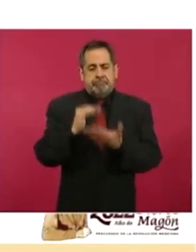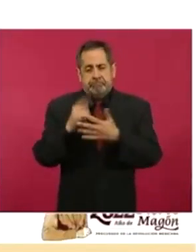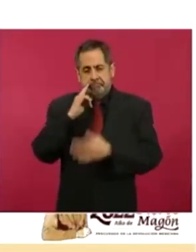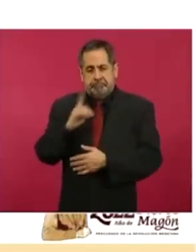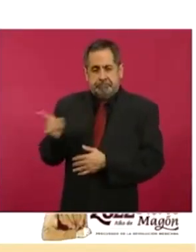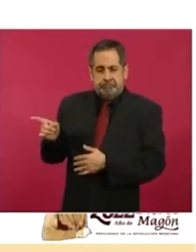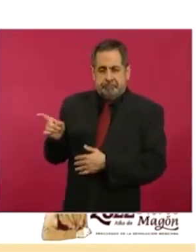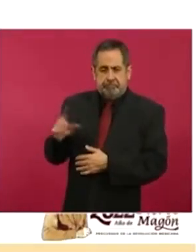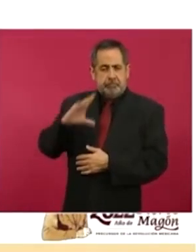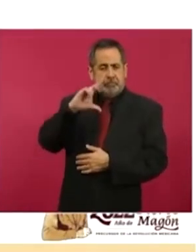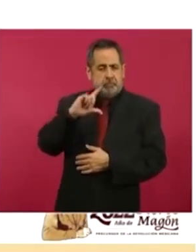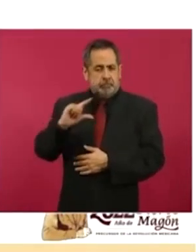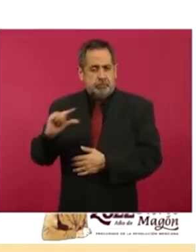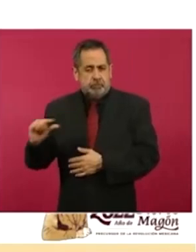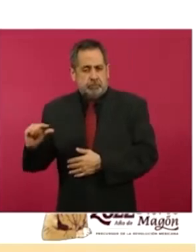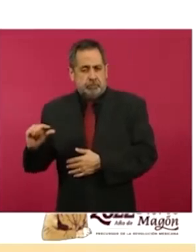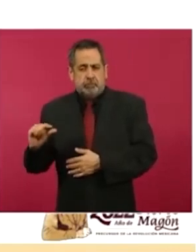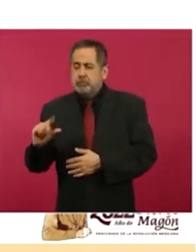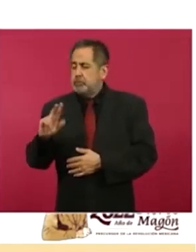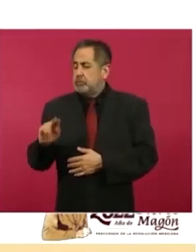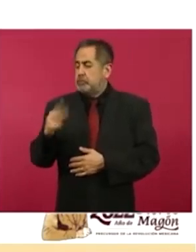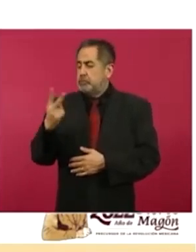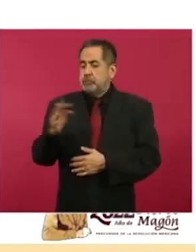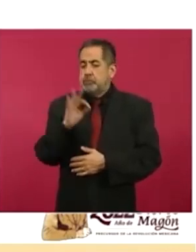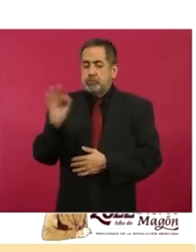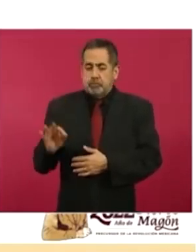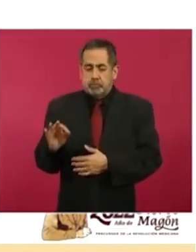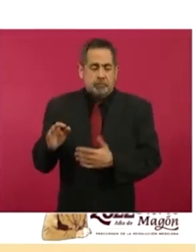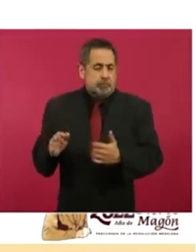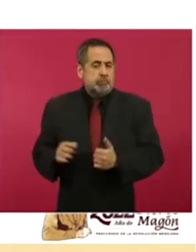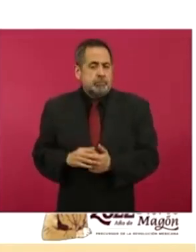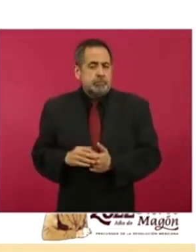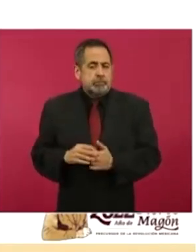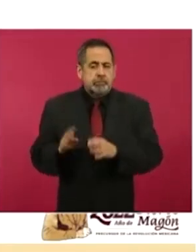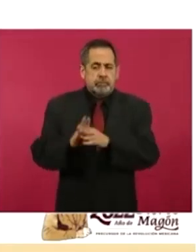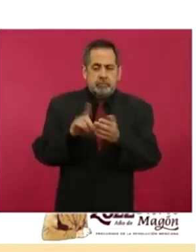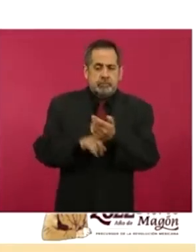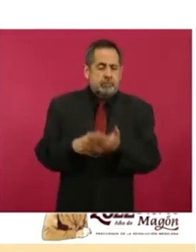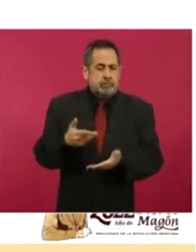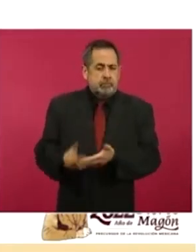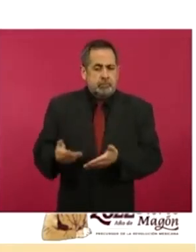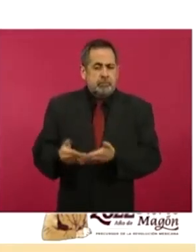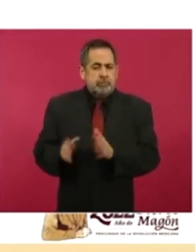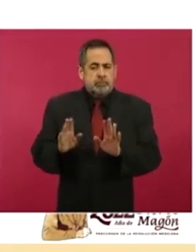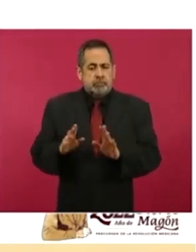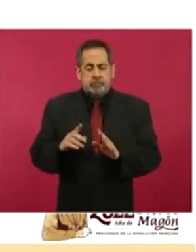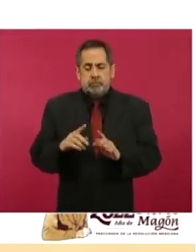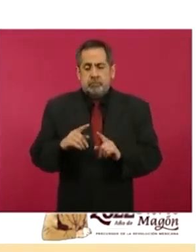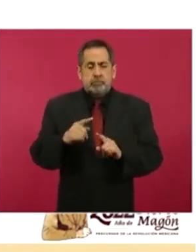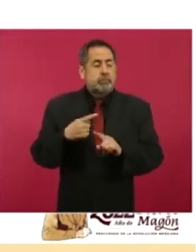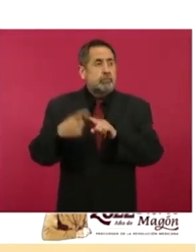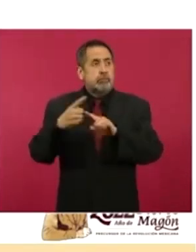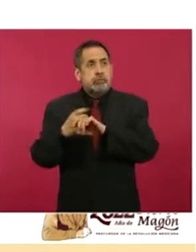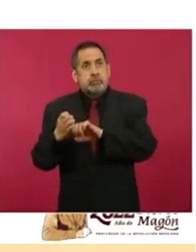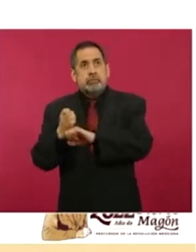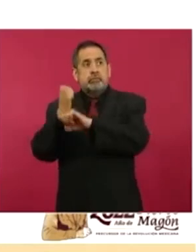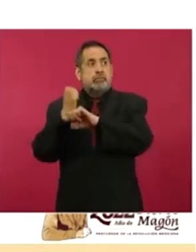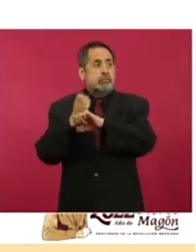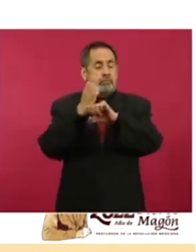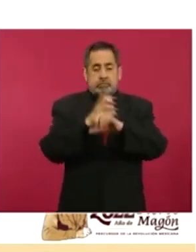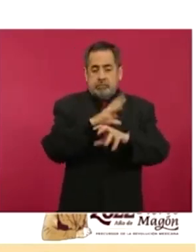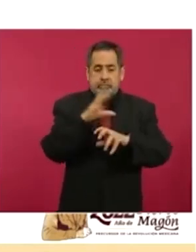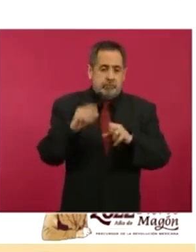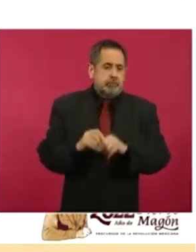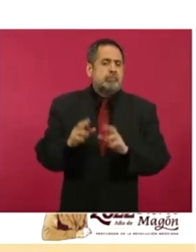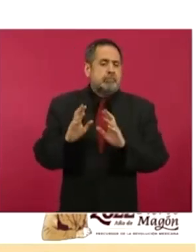absoluta de 82% comparada con el punto máximo de la epidemia y hemos tenido ya la mitad de las entidades federativas del país